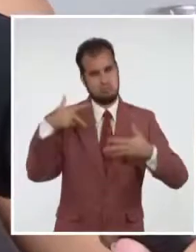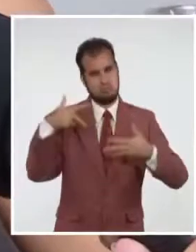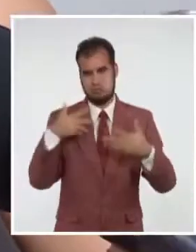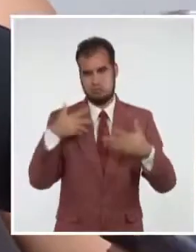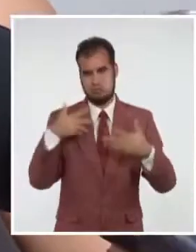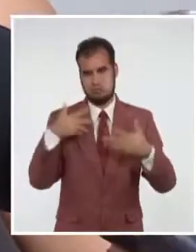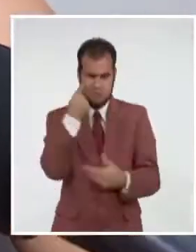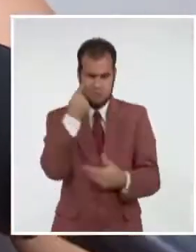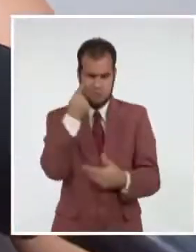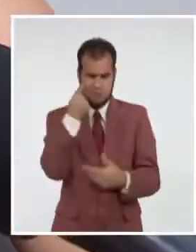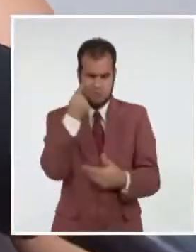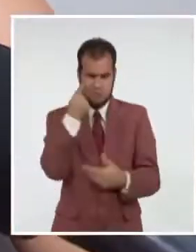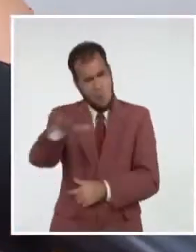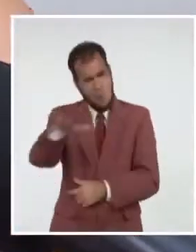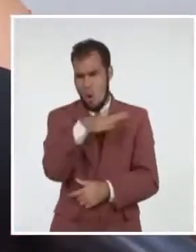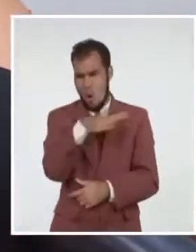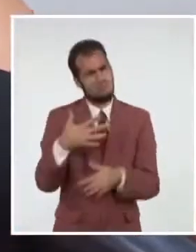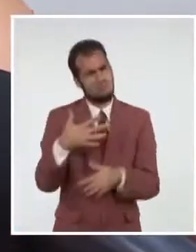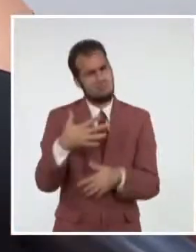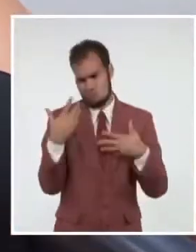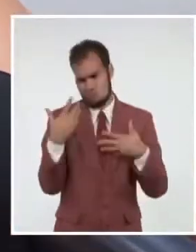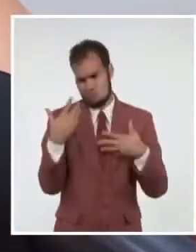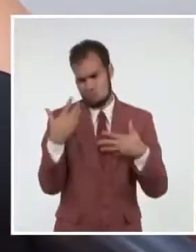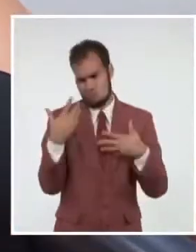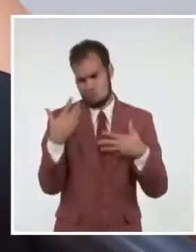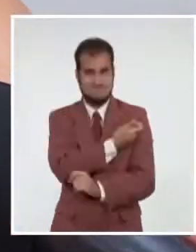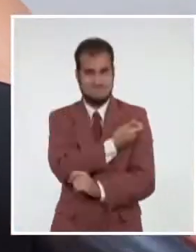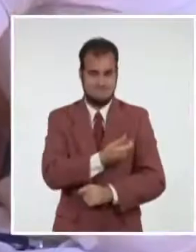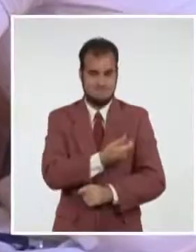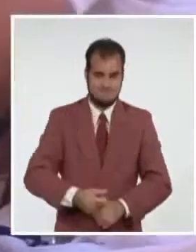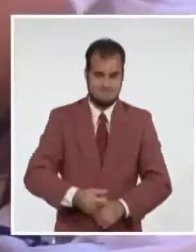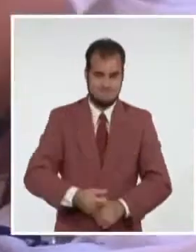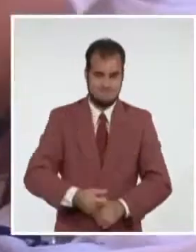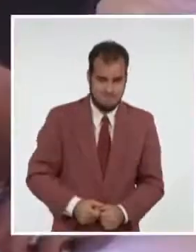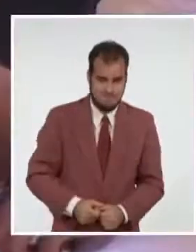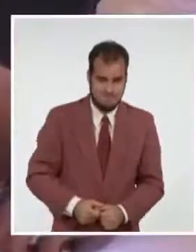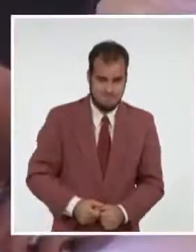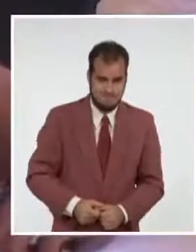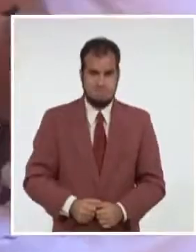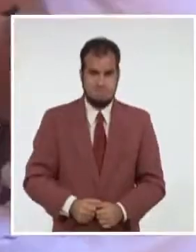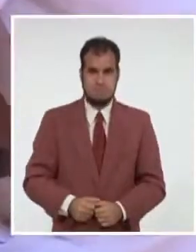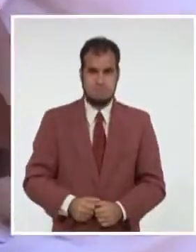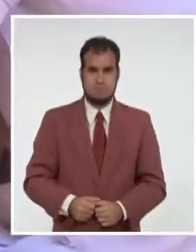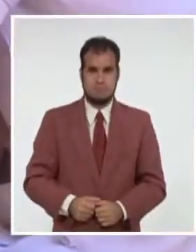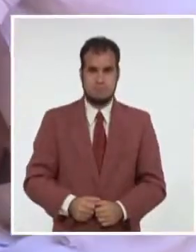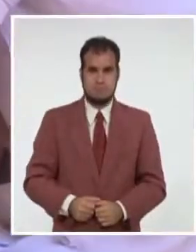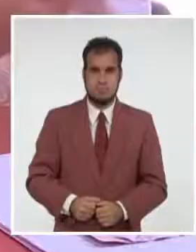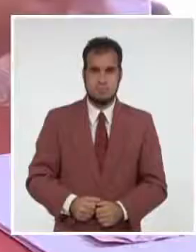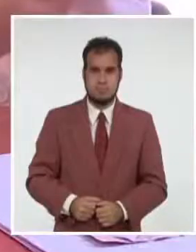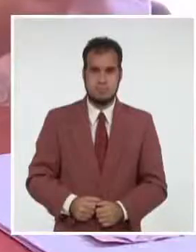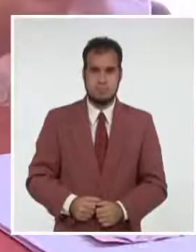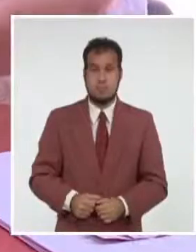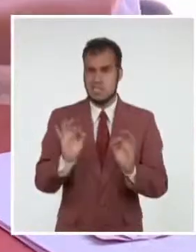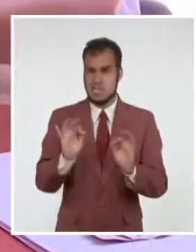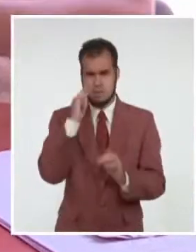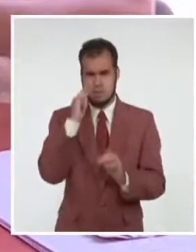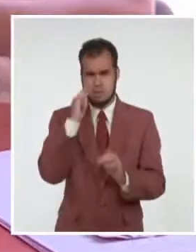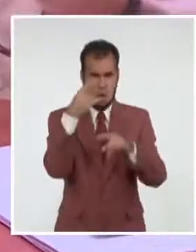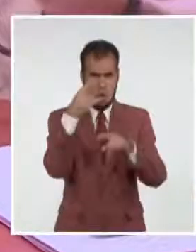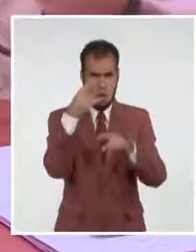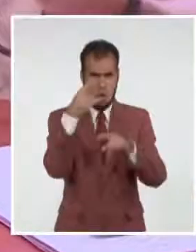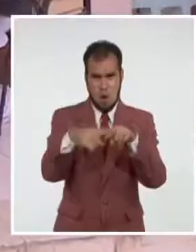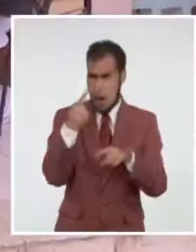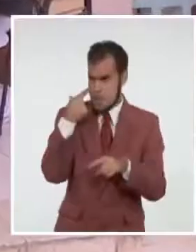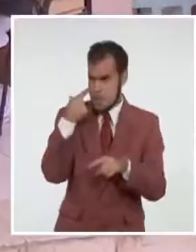completo esté contento con esta vacuna que nos están poniendo ahora. Como confirman imágenes y entrevistados, aunque la escuela